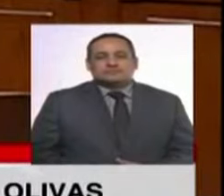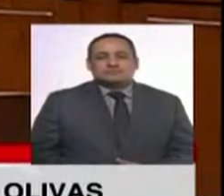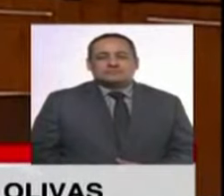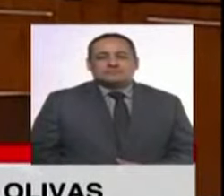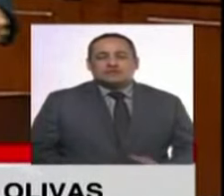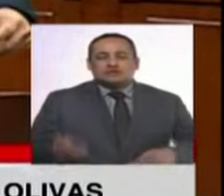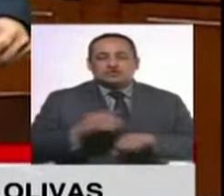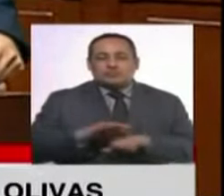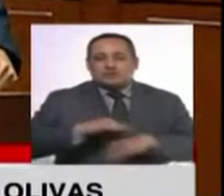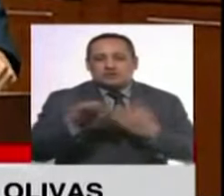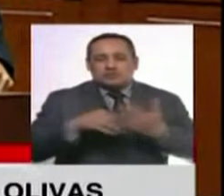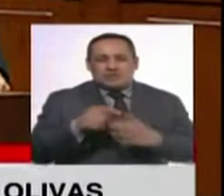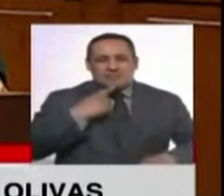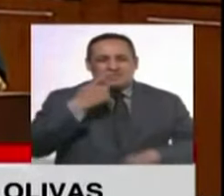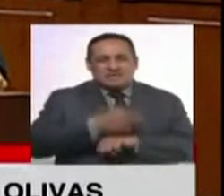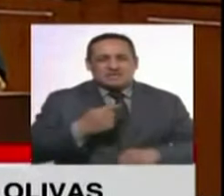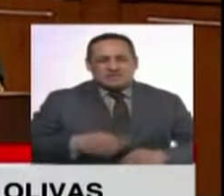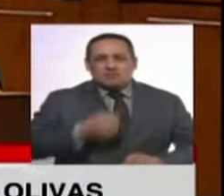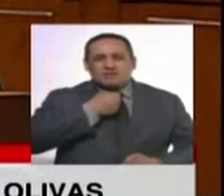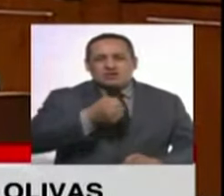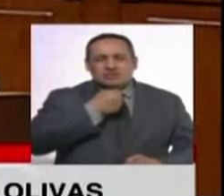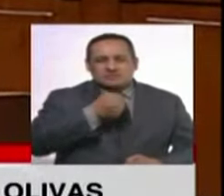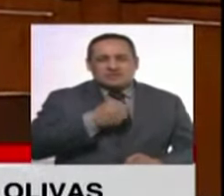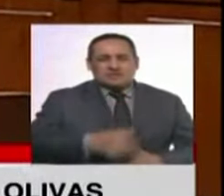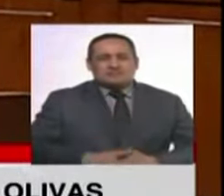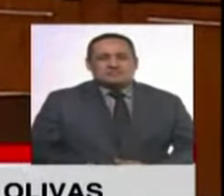con respecto a la amenaza de un periodista